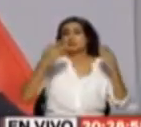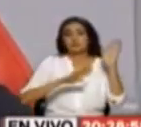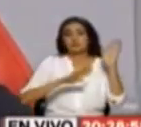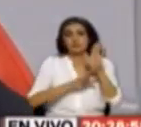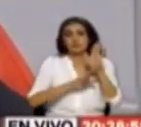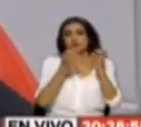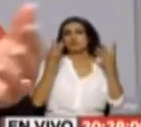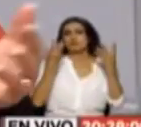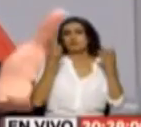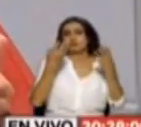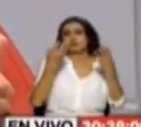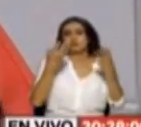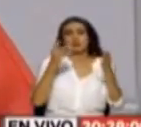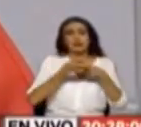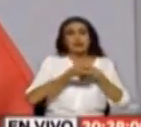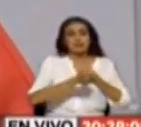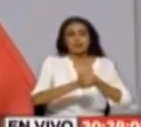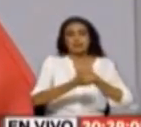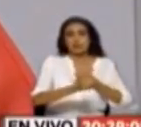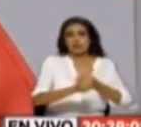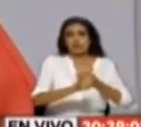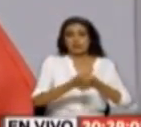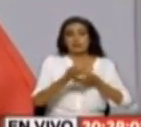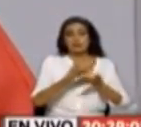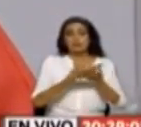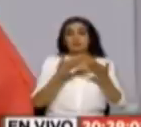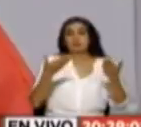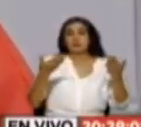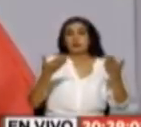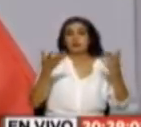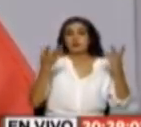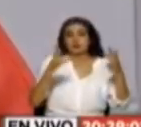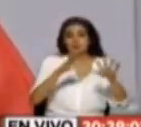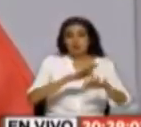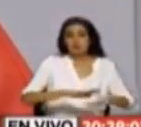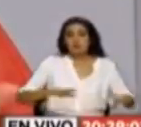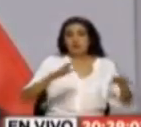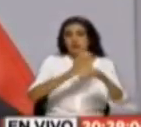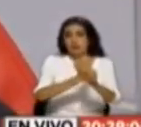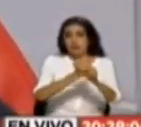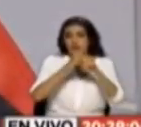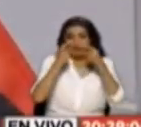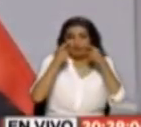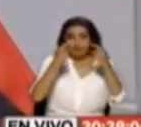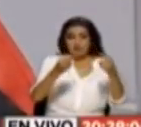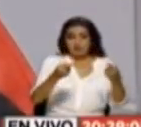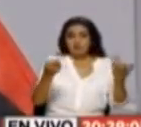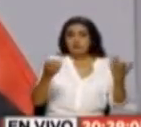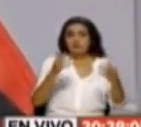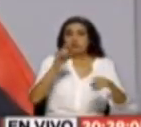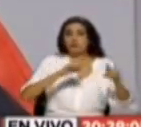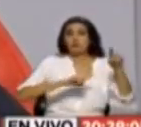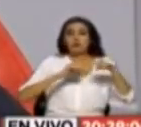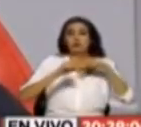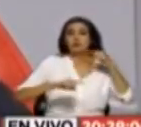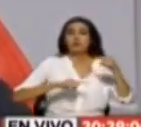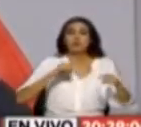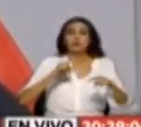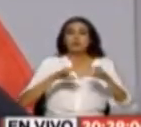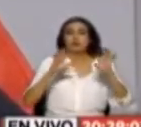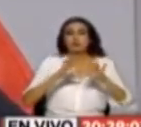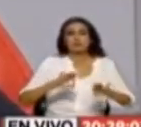tantas reuniones, talleres, trabajos con el sector real, es decir, con quienes hacen la economía popular y solidaria, que para nosotros es la